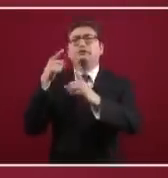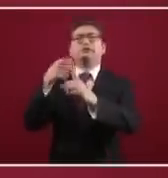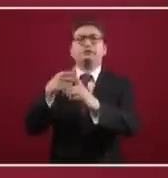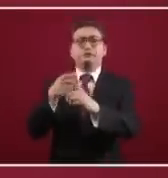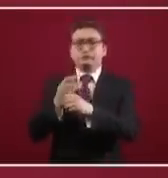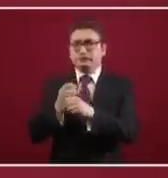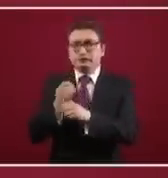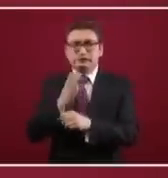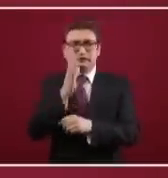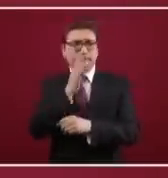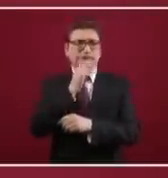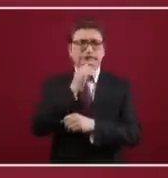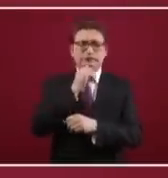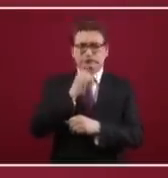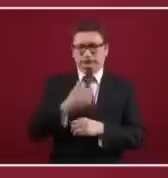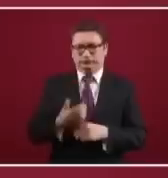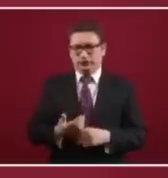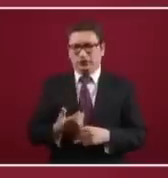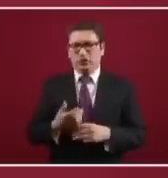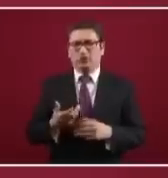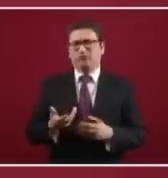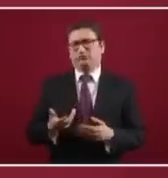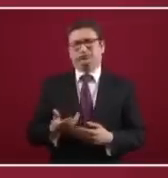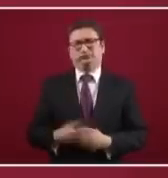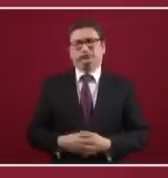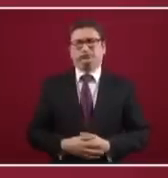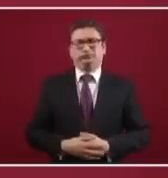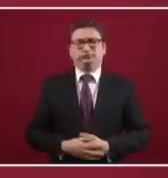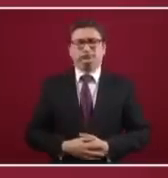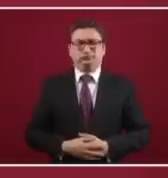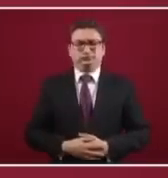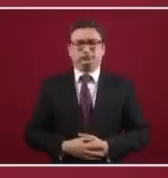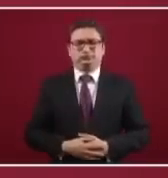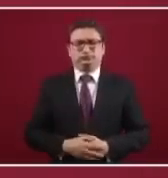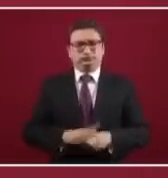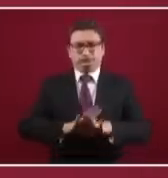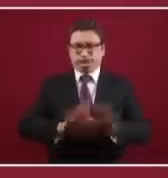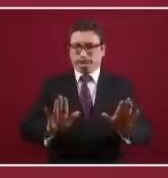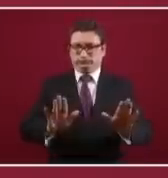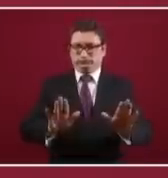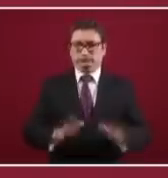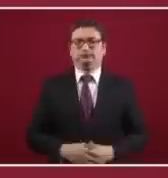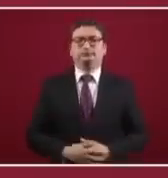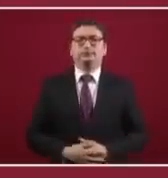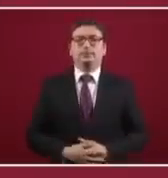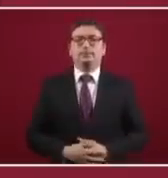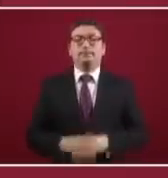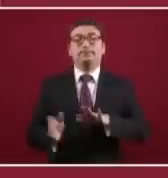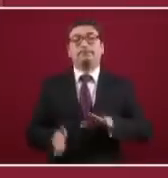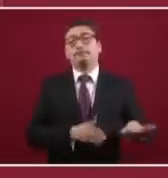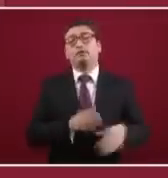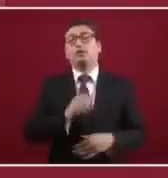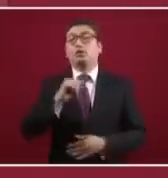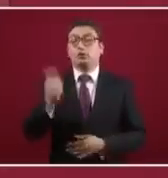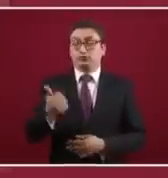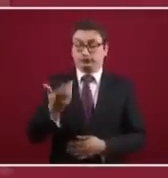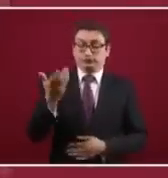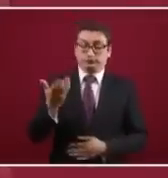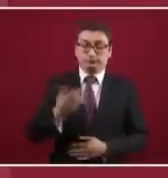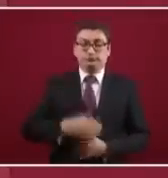a cabo labores de investigación. Hasta ahí. Lo otro es